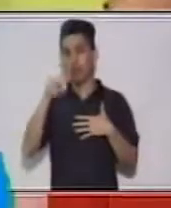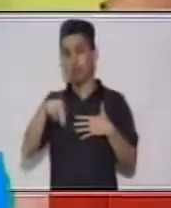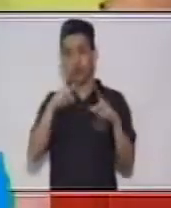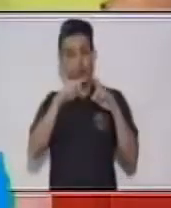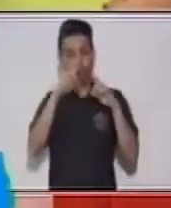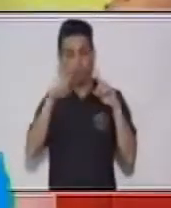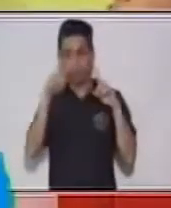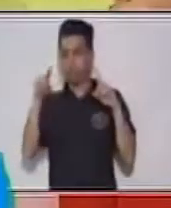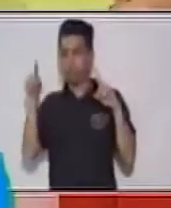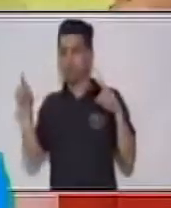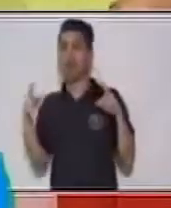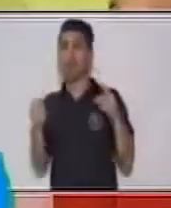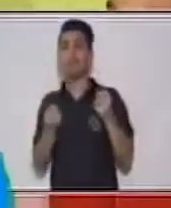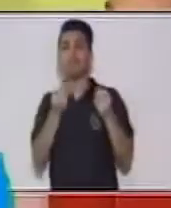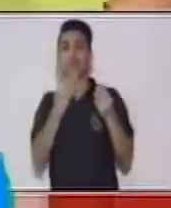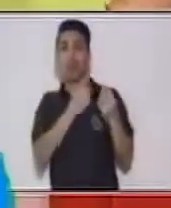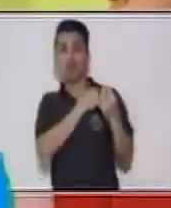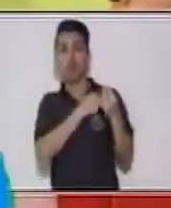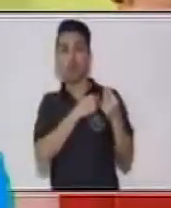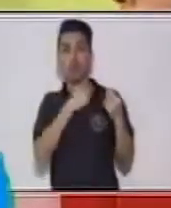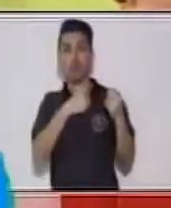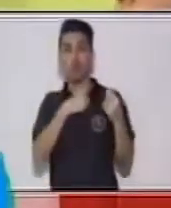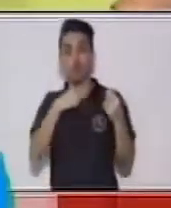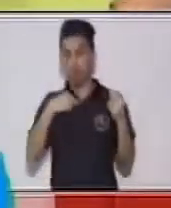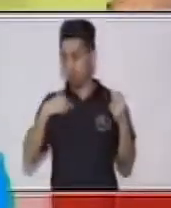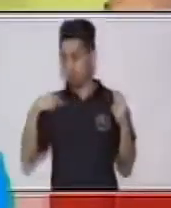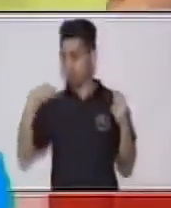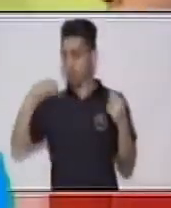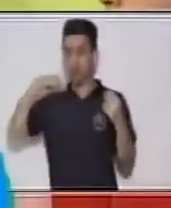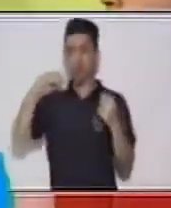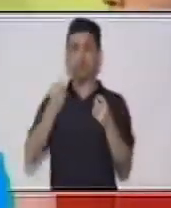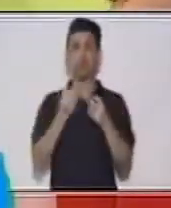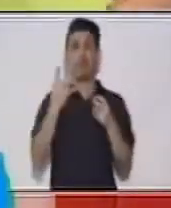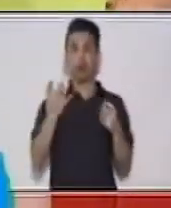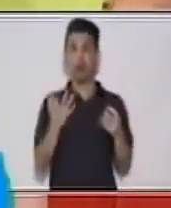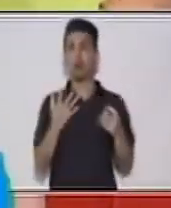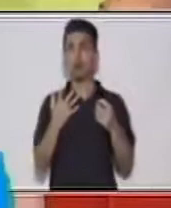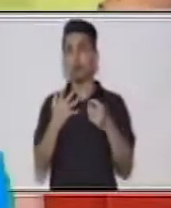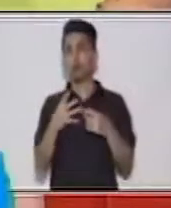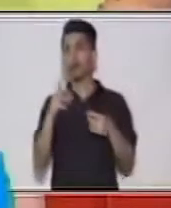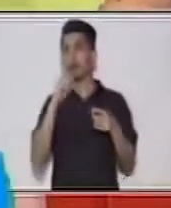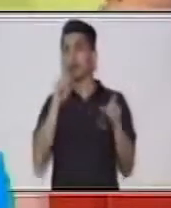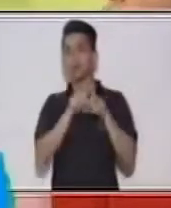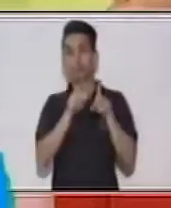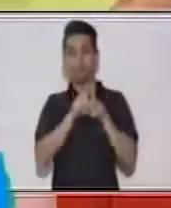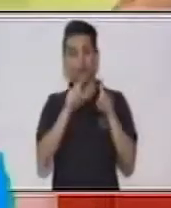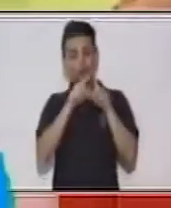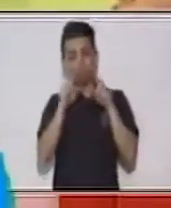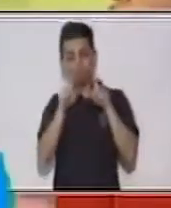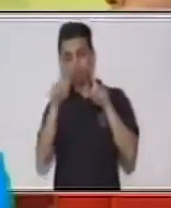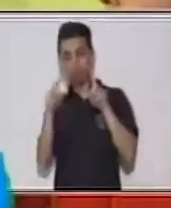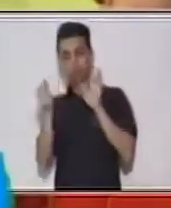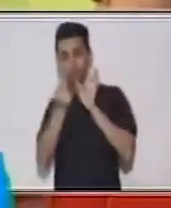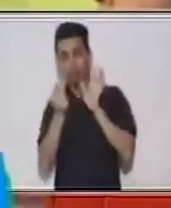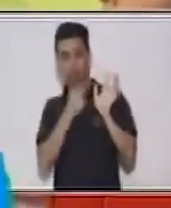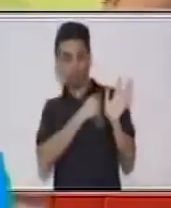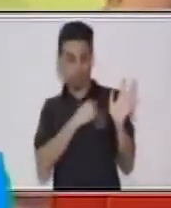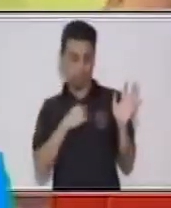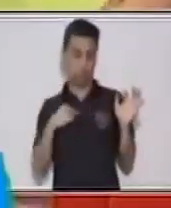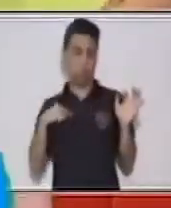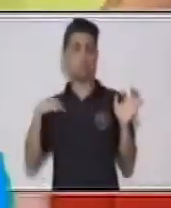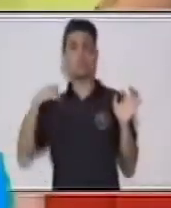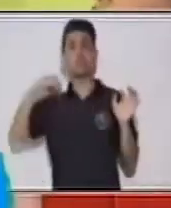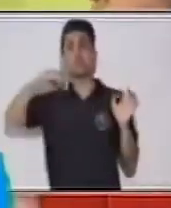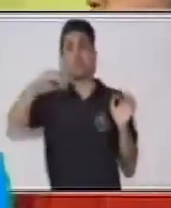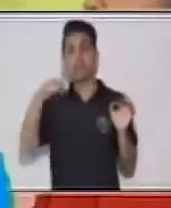hay un a un color hay una separación aquí hay un patrón también hay un patrón en el diseño del cuello en el